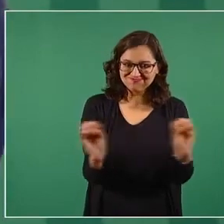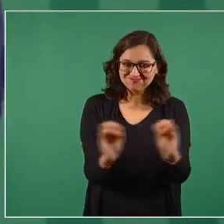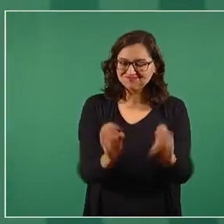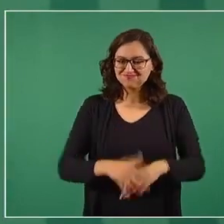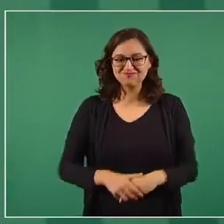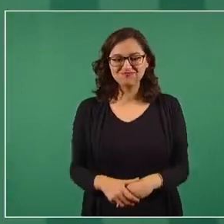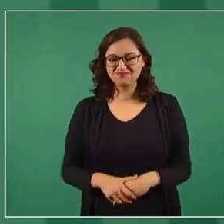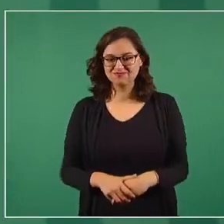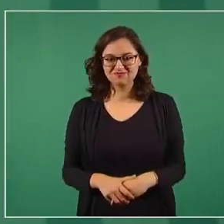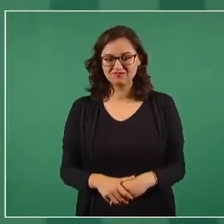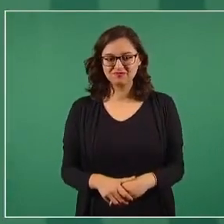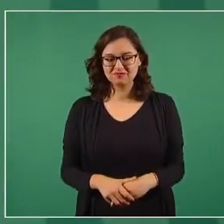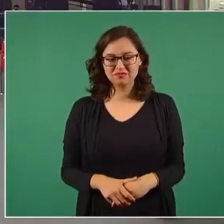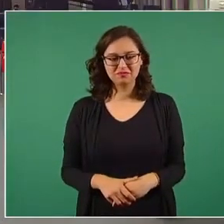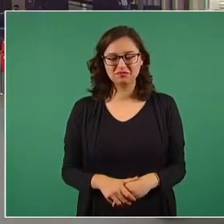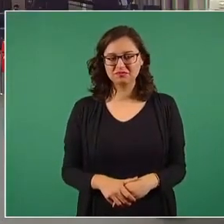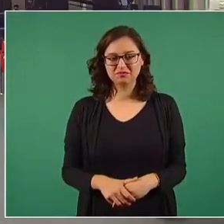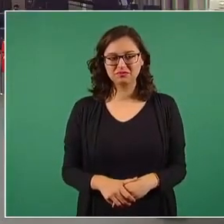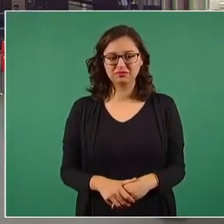Ni